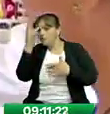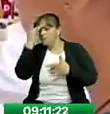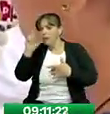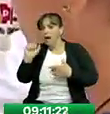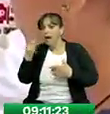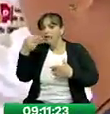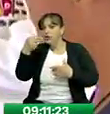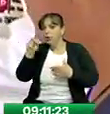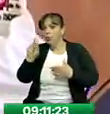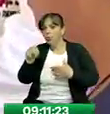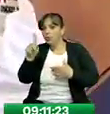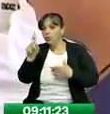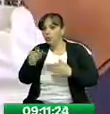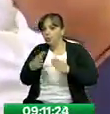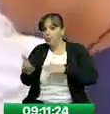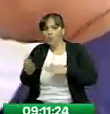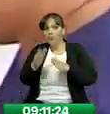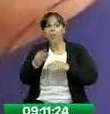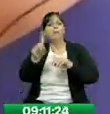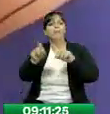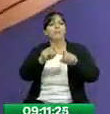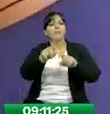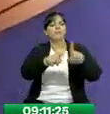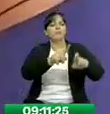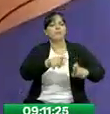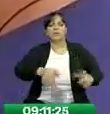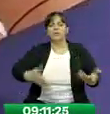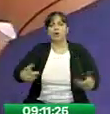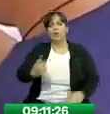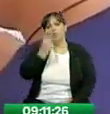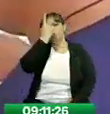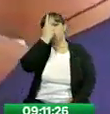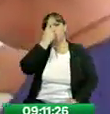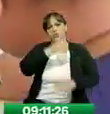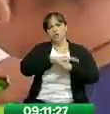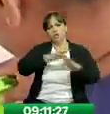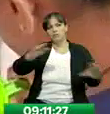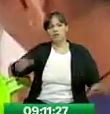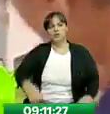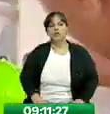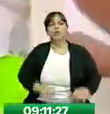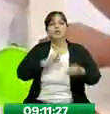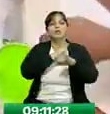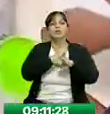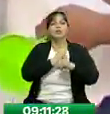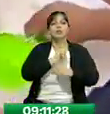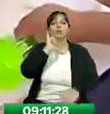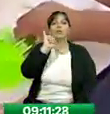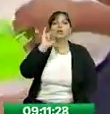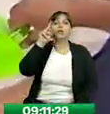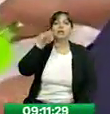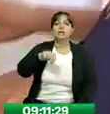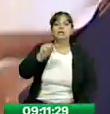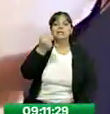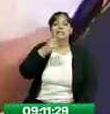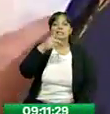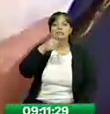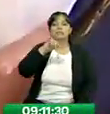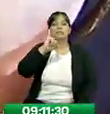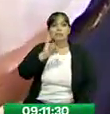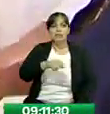oficiales para hacer va a ser el ministerio de salud pública autoridades nacionales y el instituto muchas gracias estimado director conversamos con los